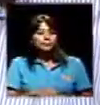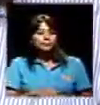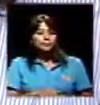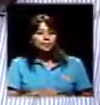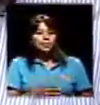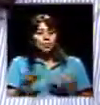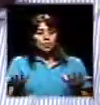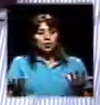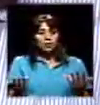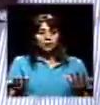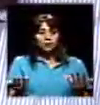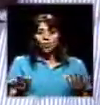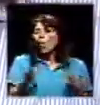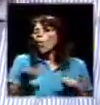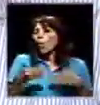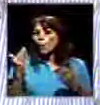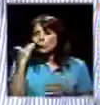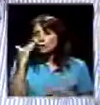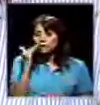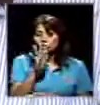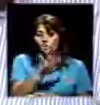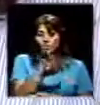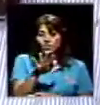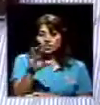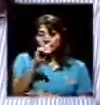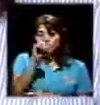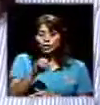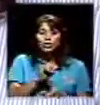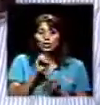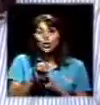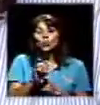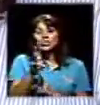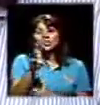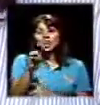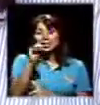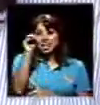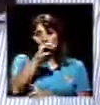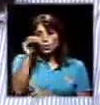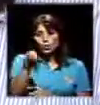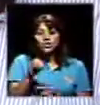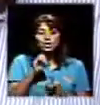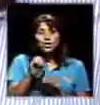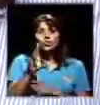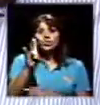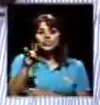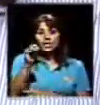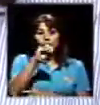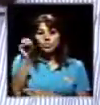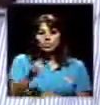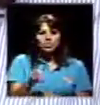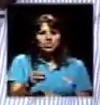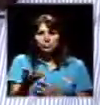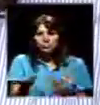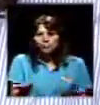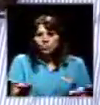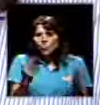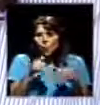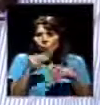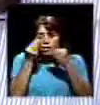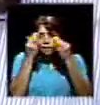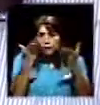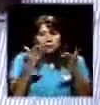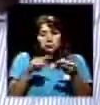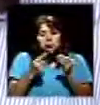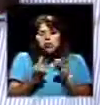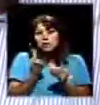sea un 55, un 60, un 70? Pues en realidad no mucho, es un porcentaje. Pero sí